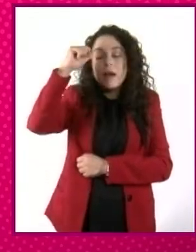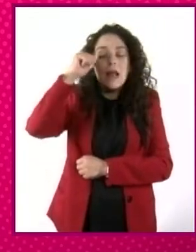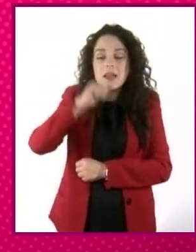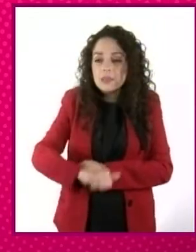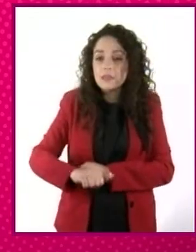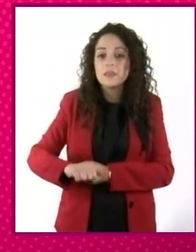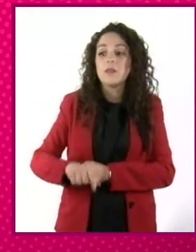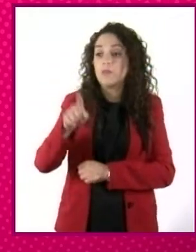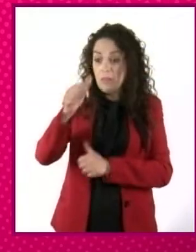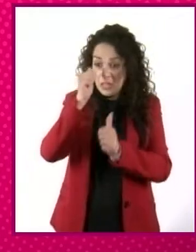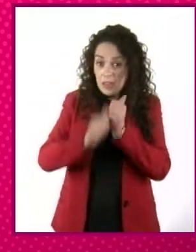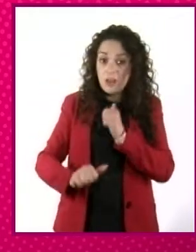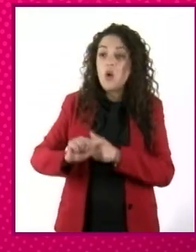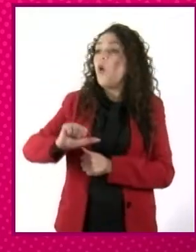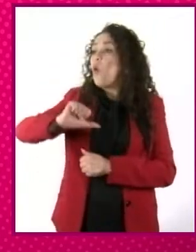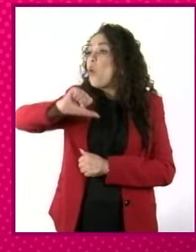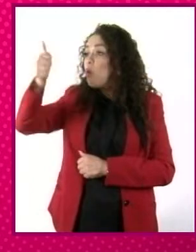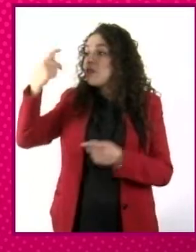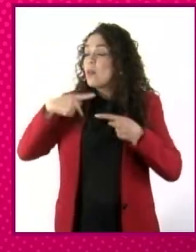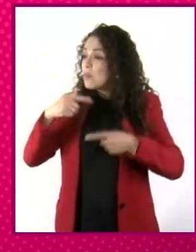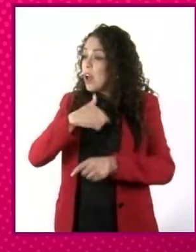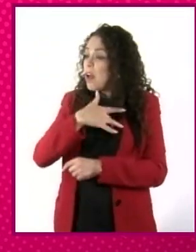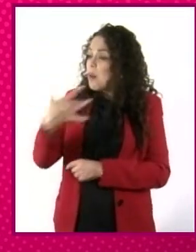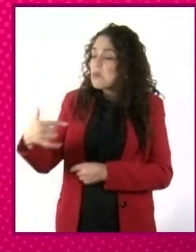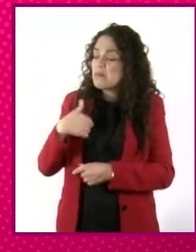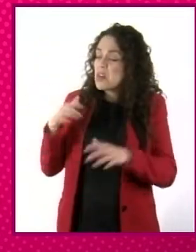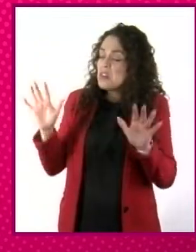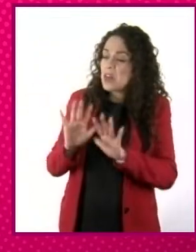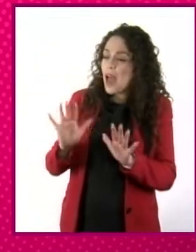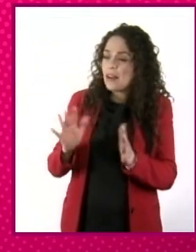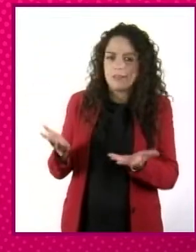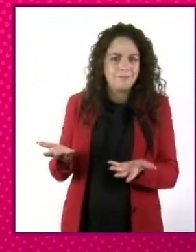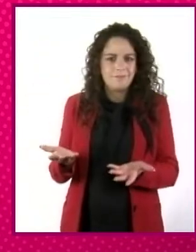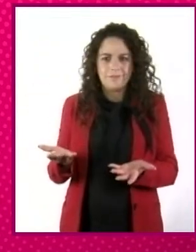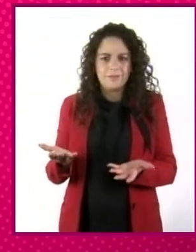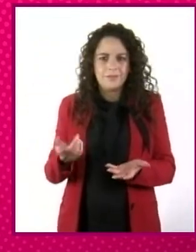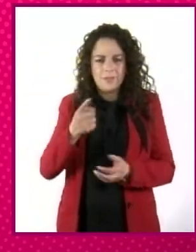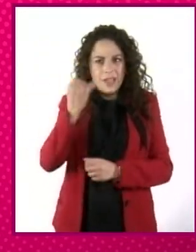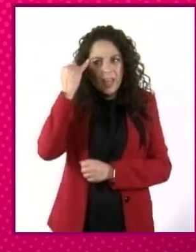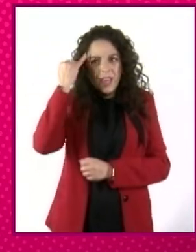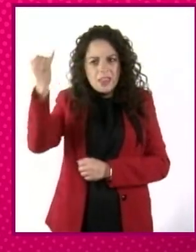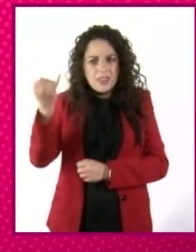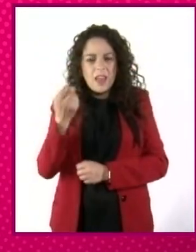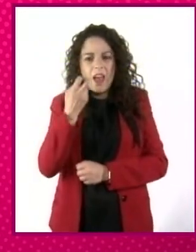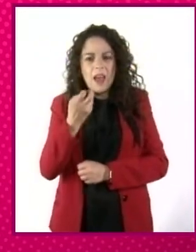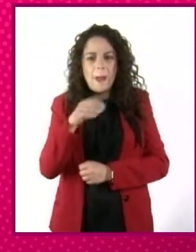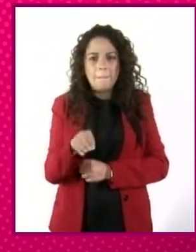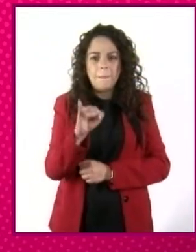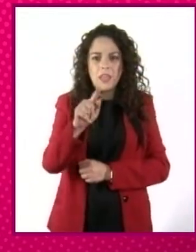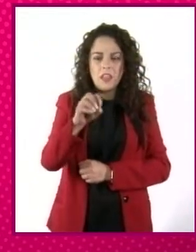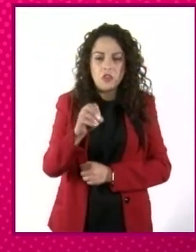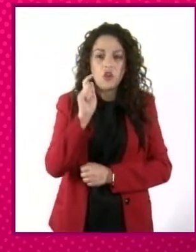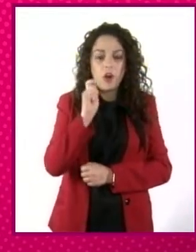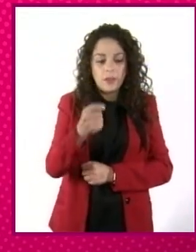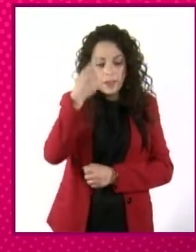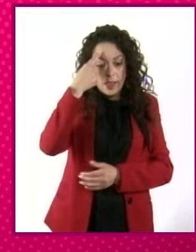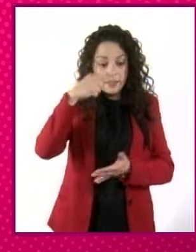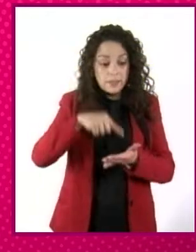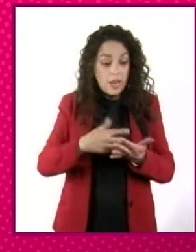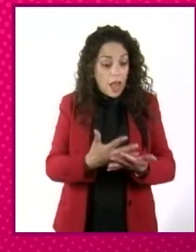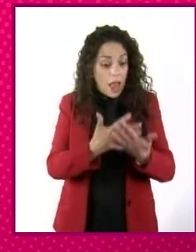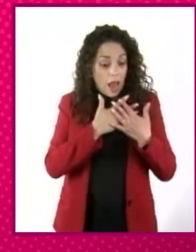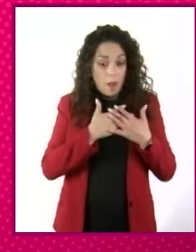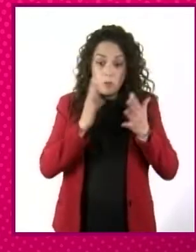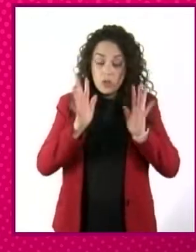O el mito de que el amor todo lo puede y que muchas veces hace que creamos que nuestro amor va a ser